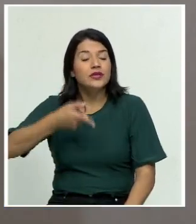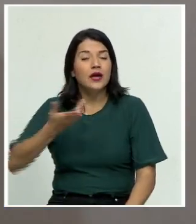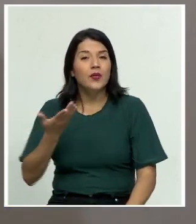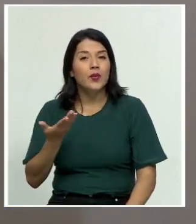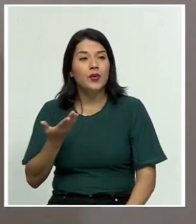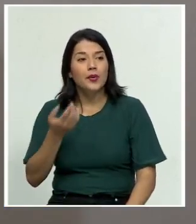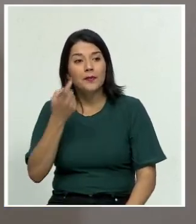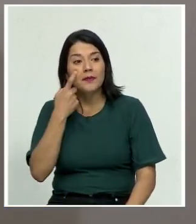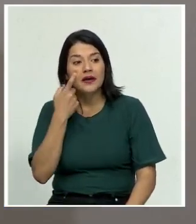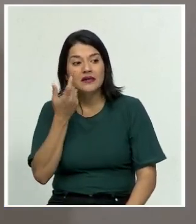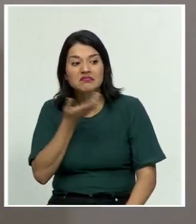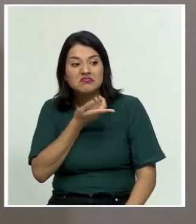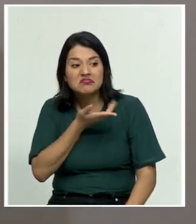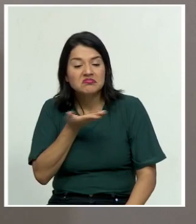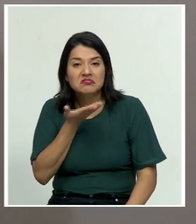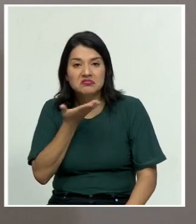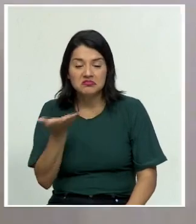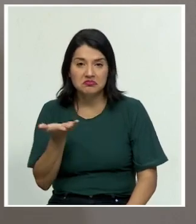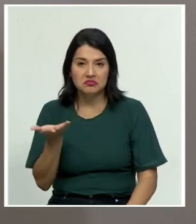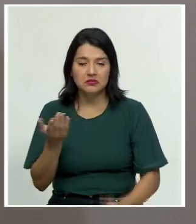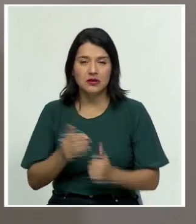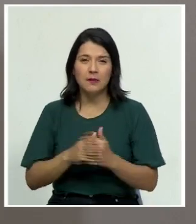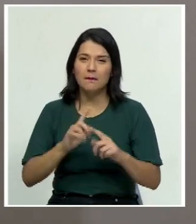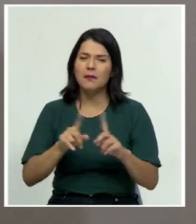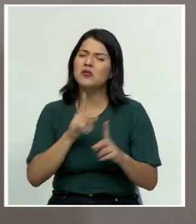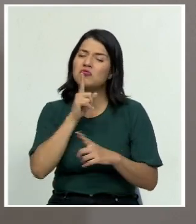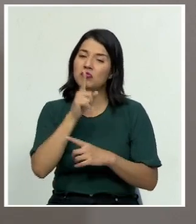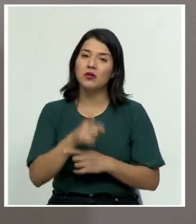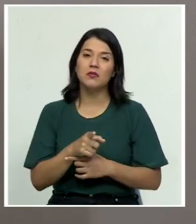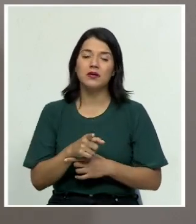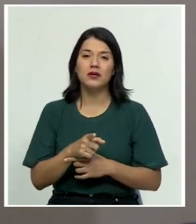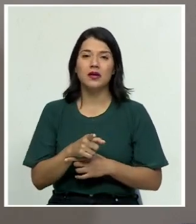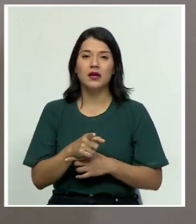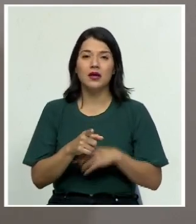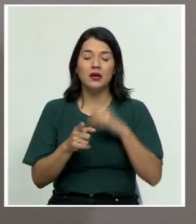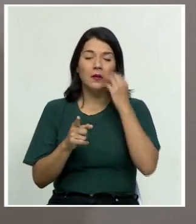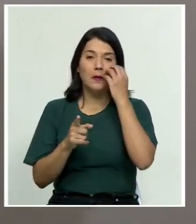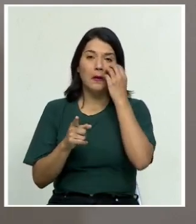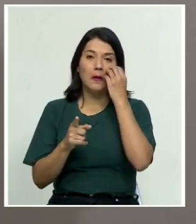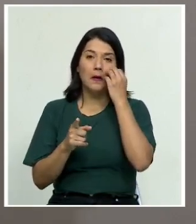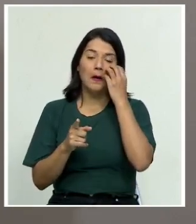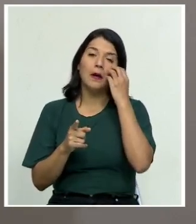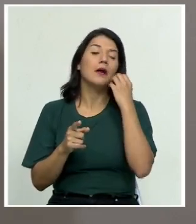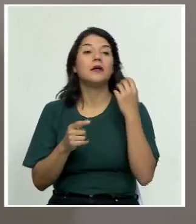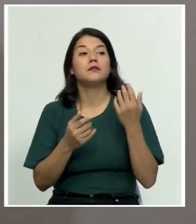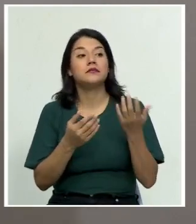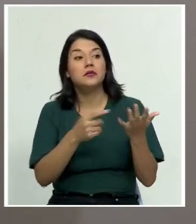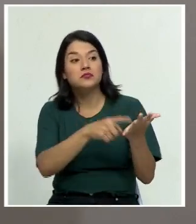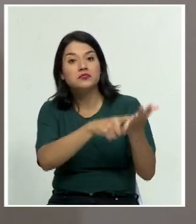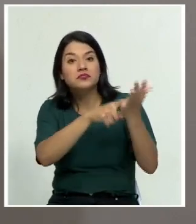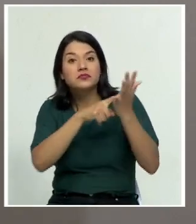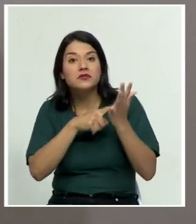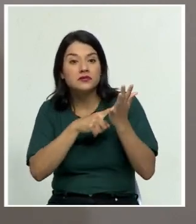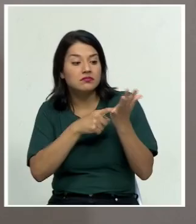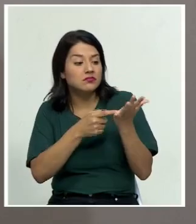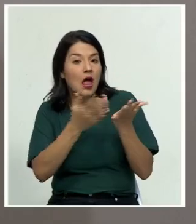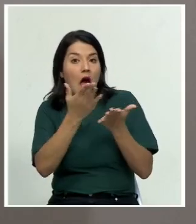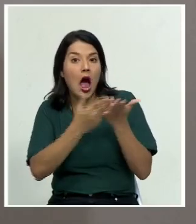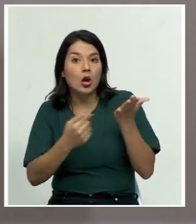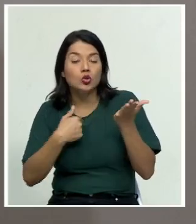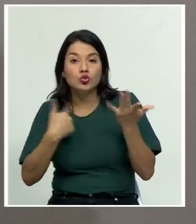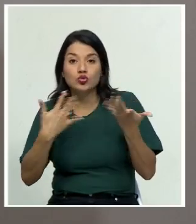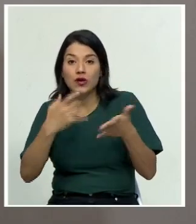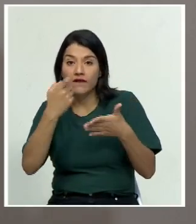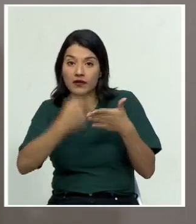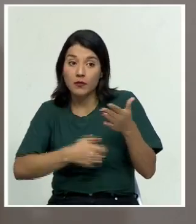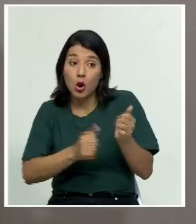tendré que ver qué es, pero la verdad es que a mí que me enseñen algo que yo haya firmado y con mucho gusto